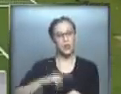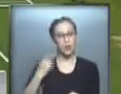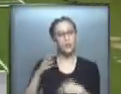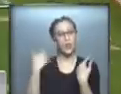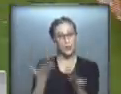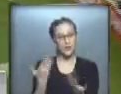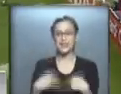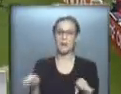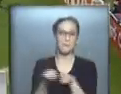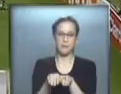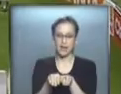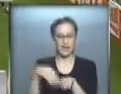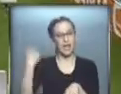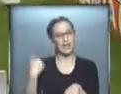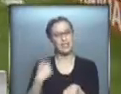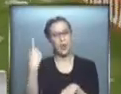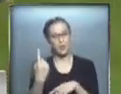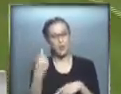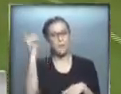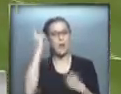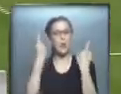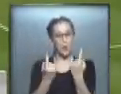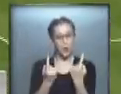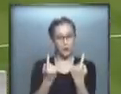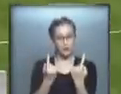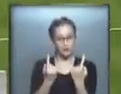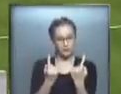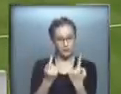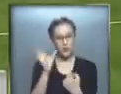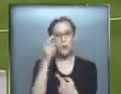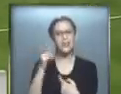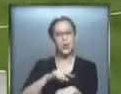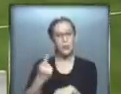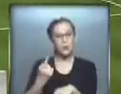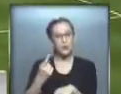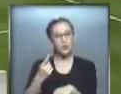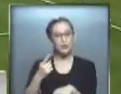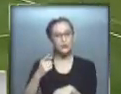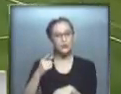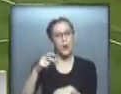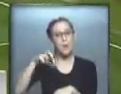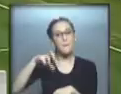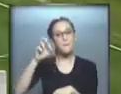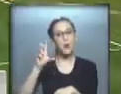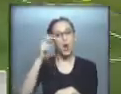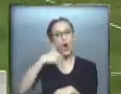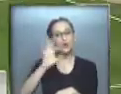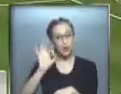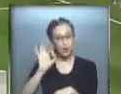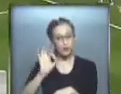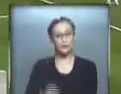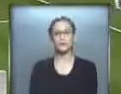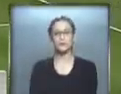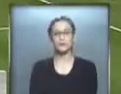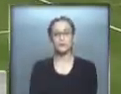llegaba la igualdad para la argentina a los 22 minutos iba a ser ezequiel pocho lavezzi hombre de quien hablo sabe la